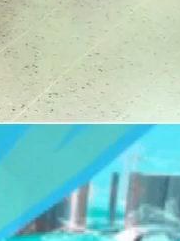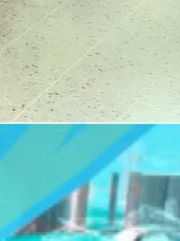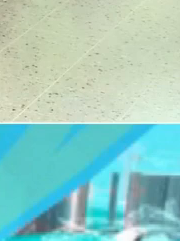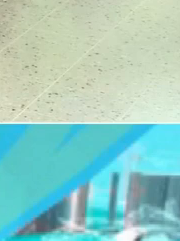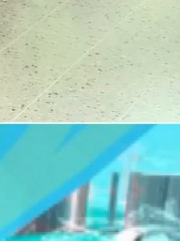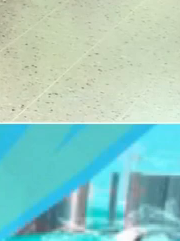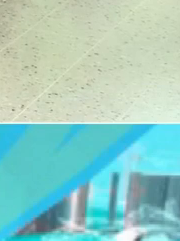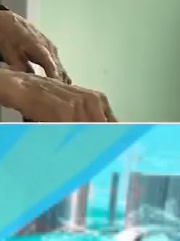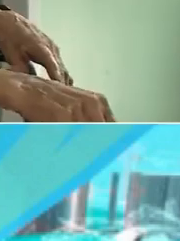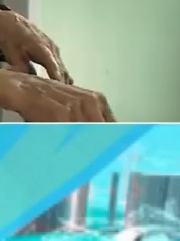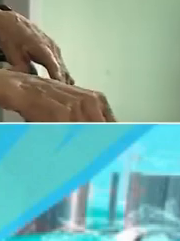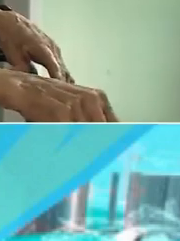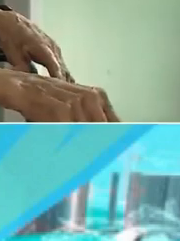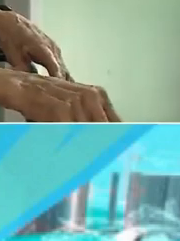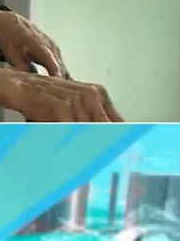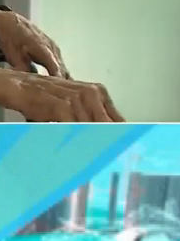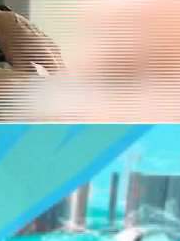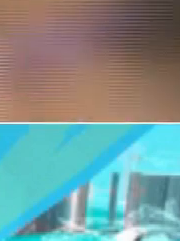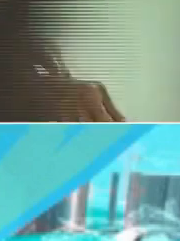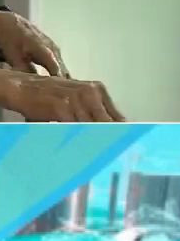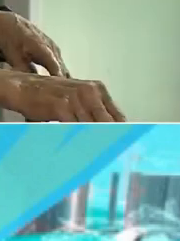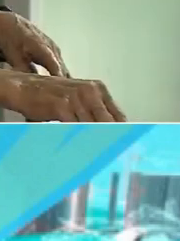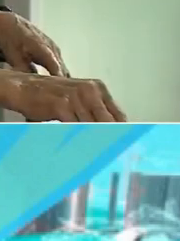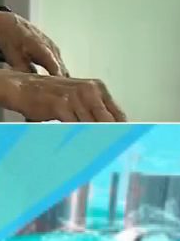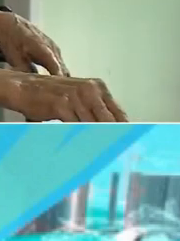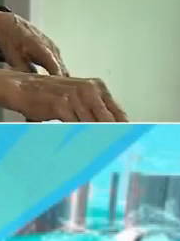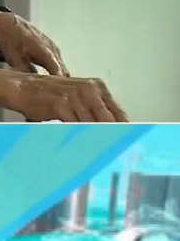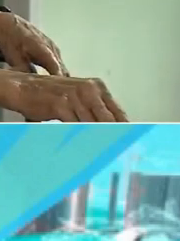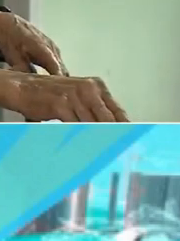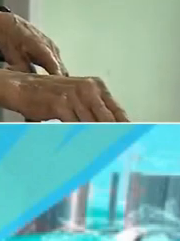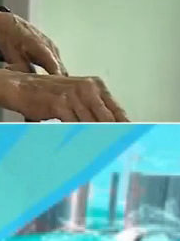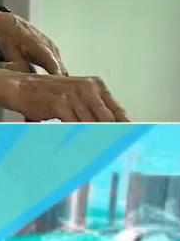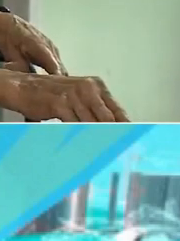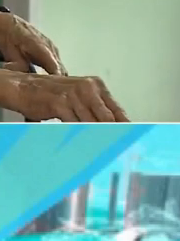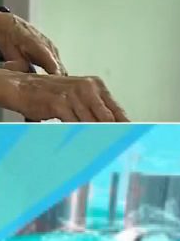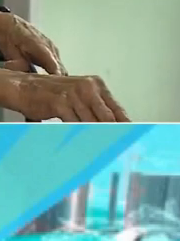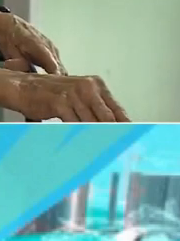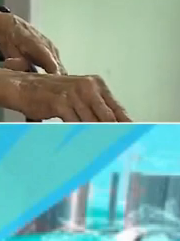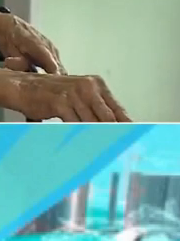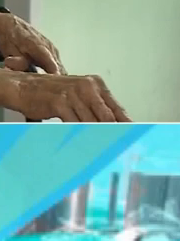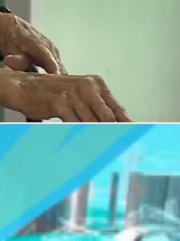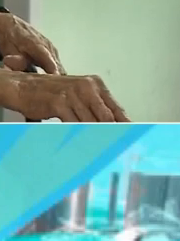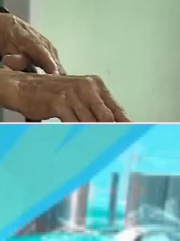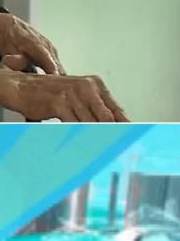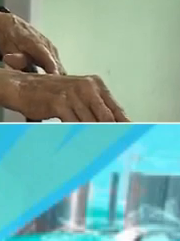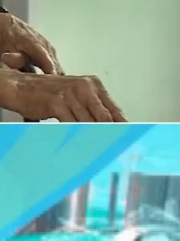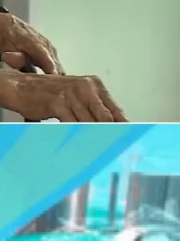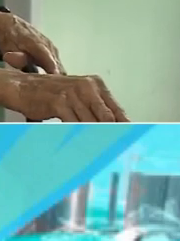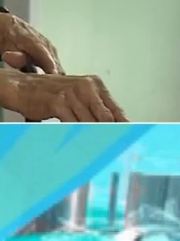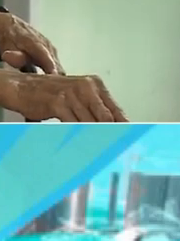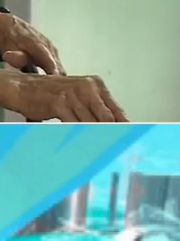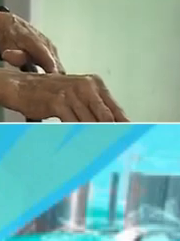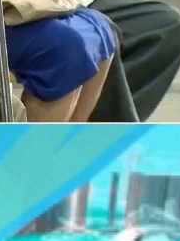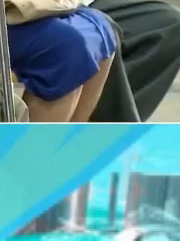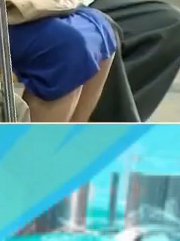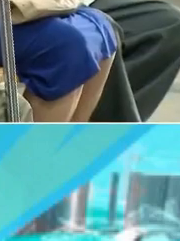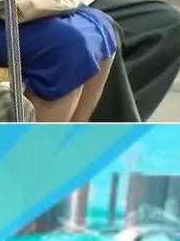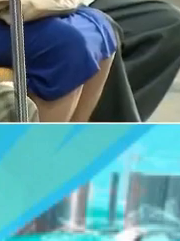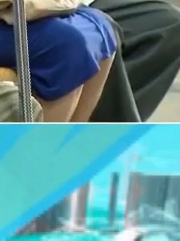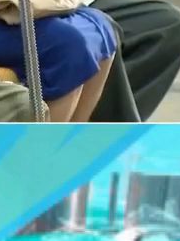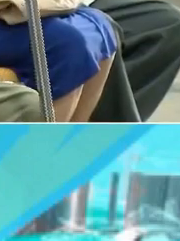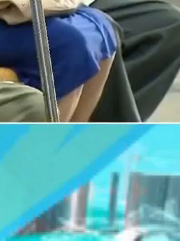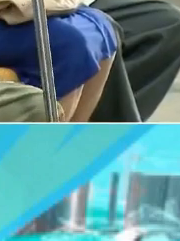¿verdad? Obviamente, otra cosa importantísima es que el adulto mayor, para cuidarse, lógicamente, si tiene que salir, tiene que utilizar